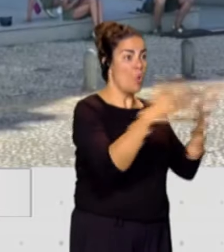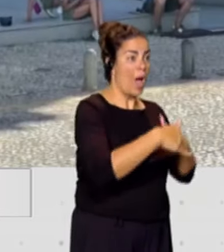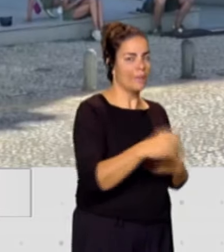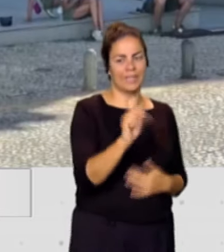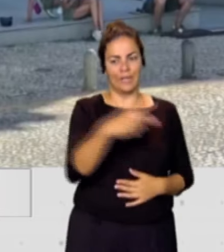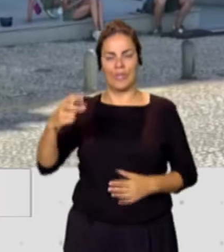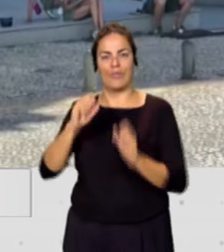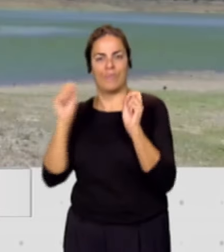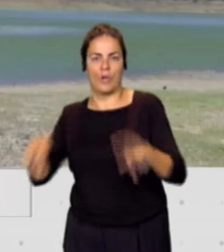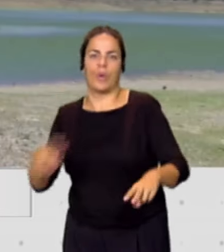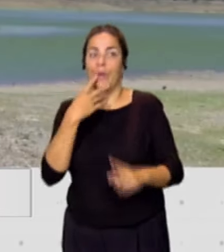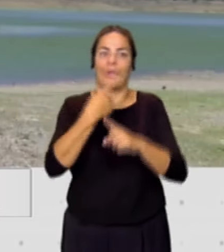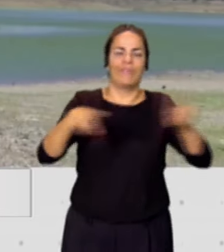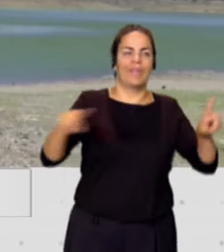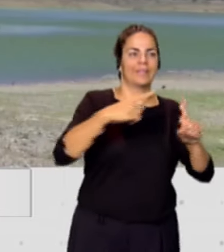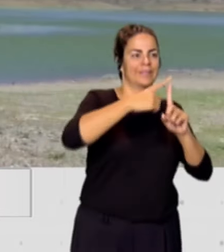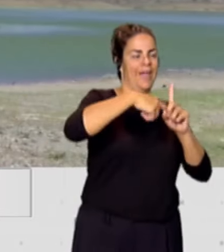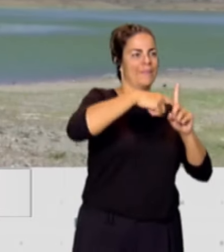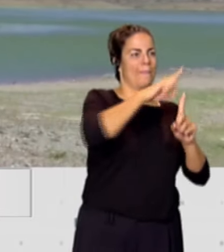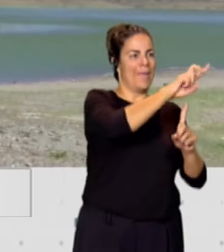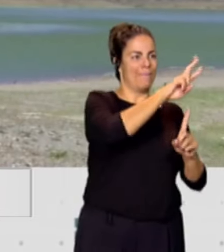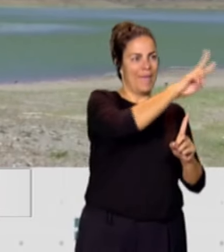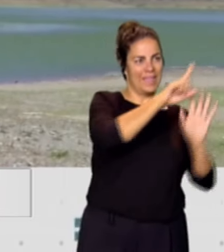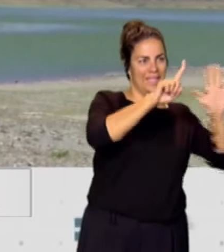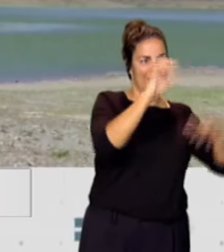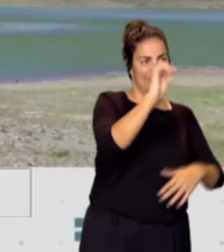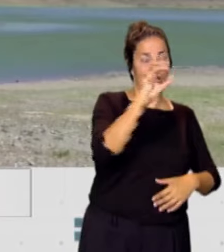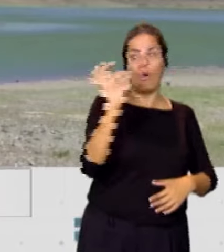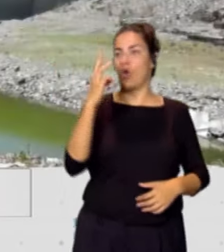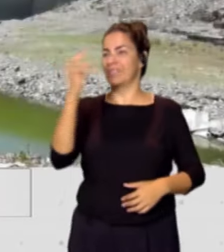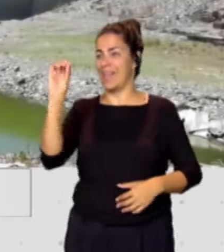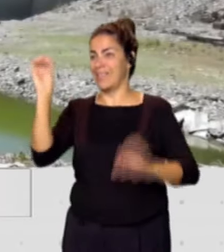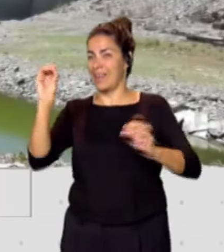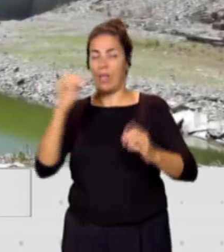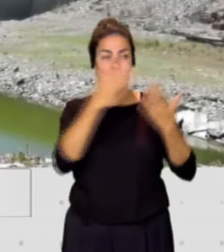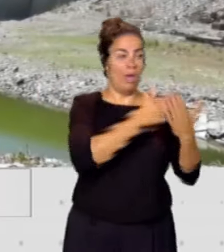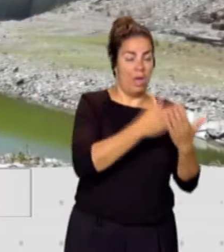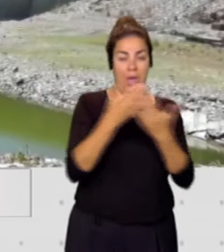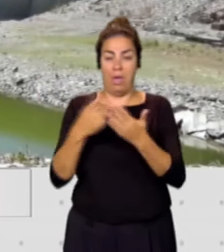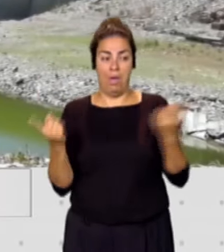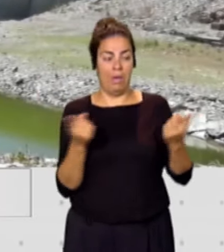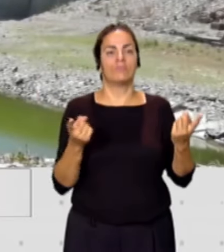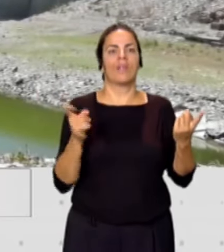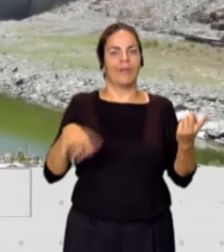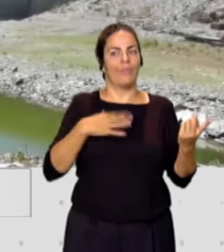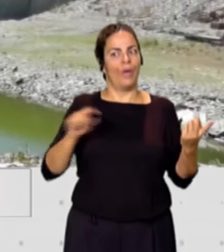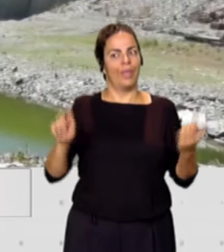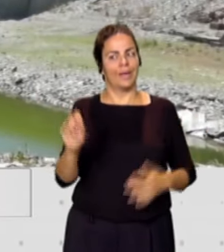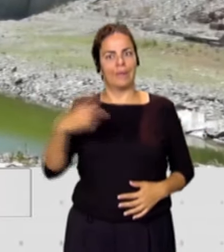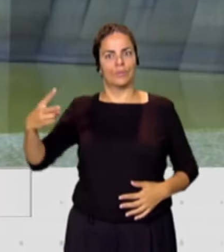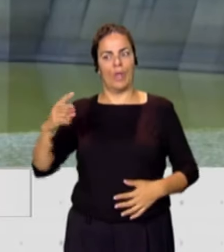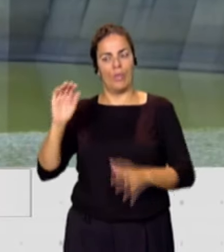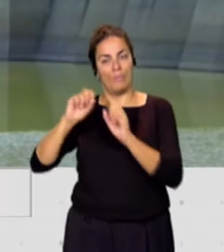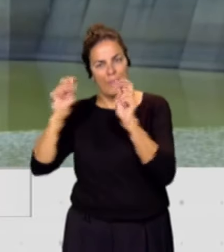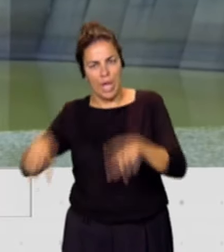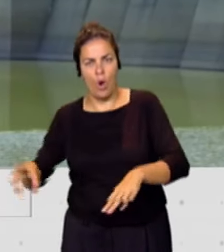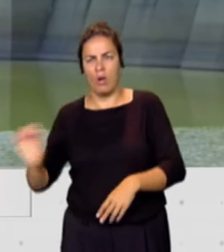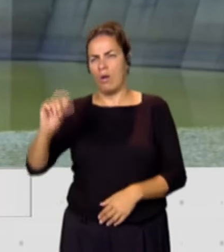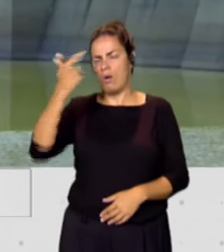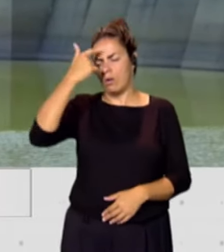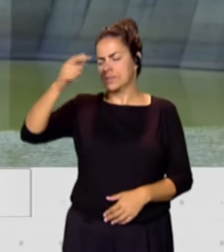a 26 gros y estudiar a 30 por ejemplo puede generar que tengas peor rendimiento académico incluso que memorices peor aprendas